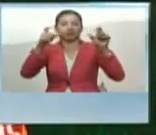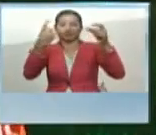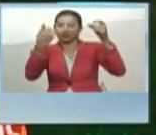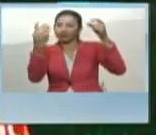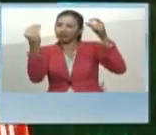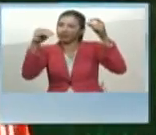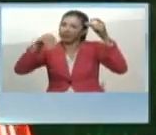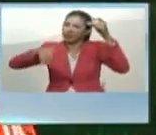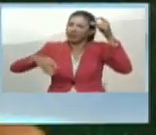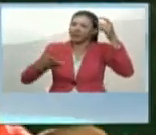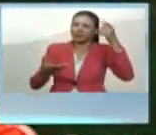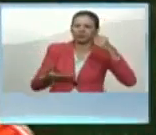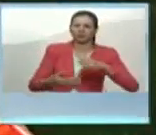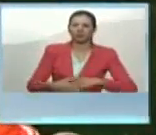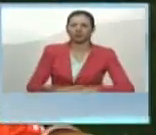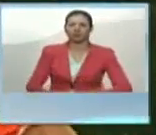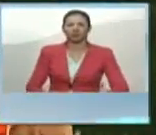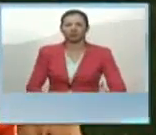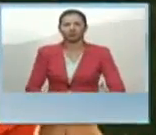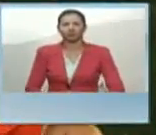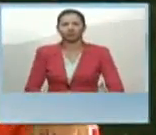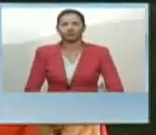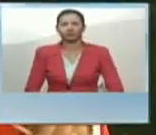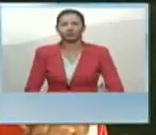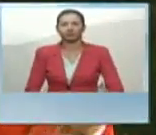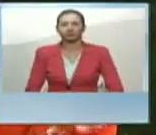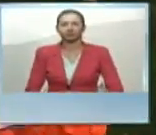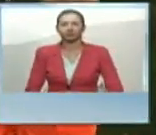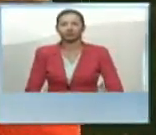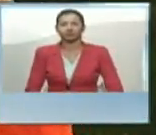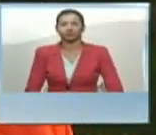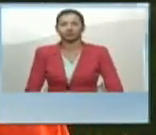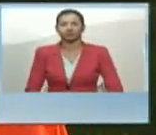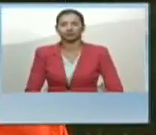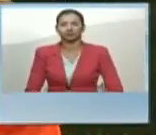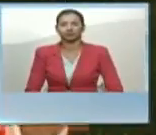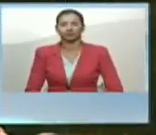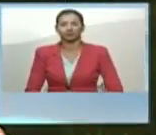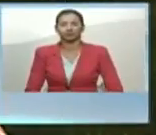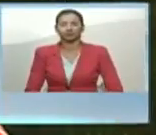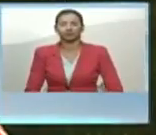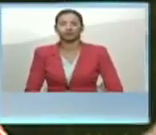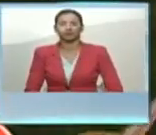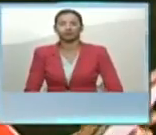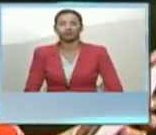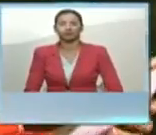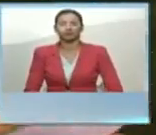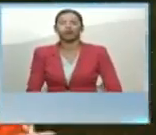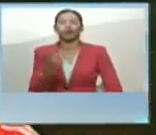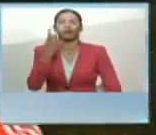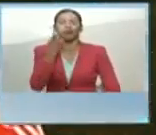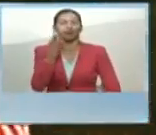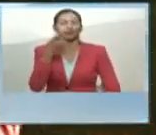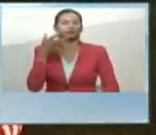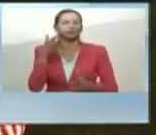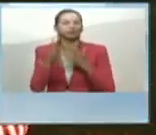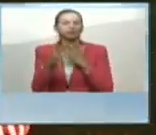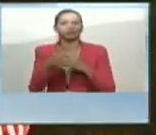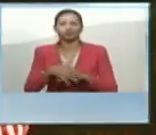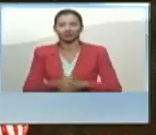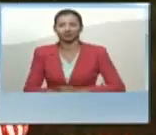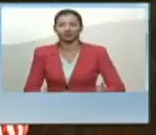Y hace falta lo que dice aquí, pues, Lewy. Hace falta,